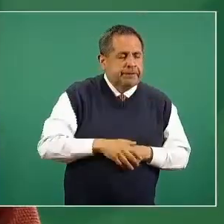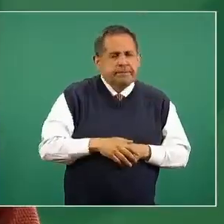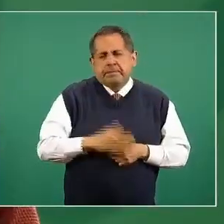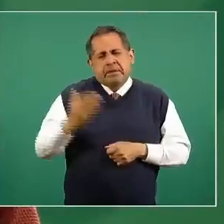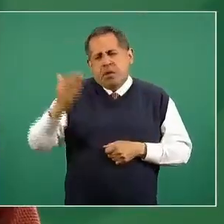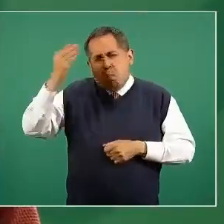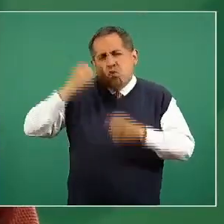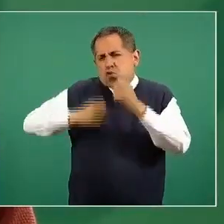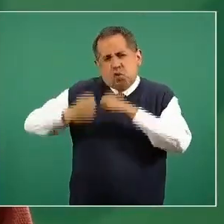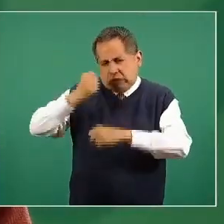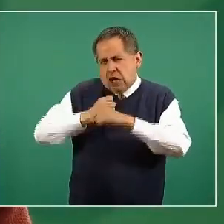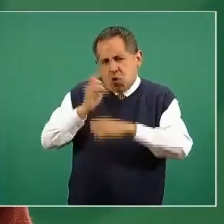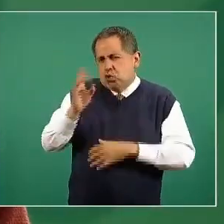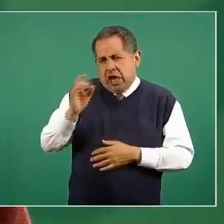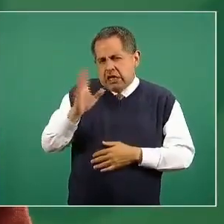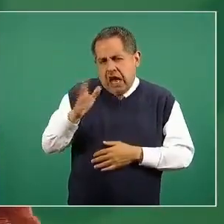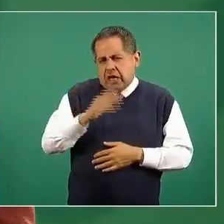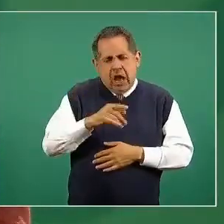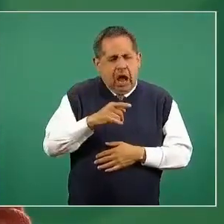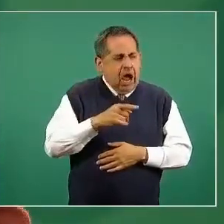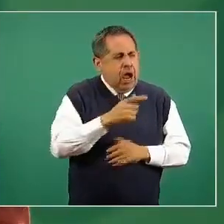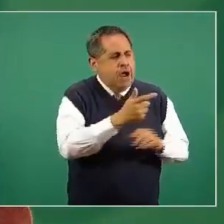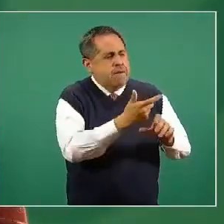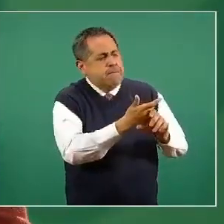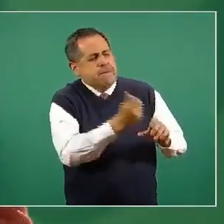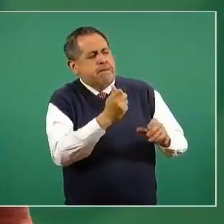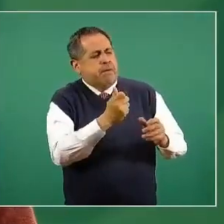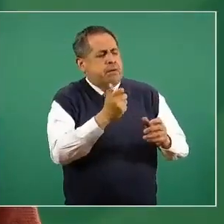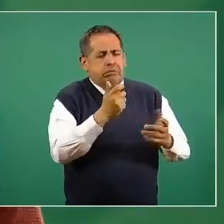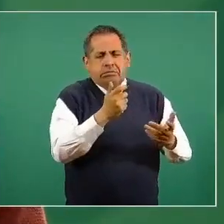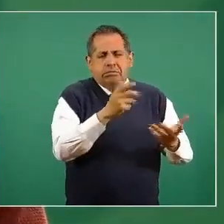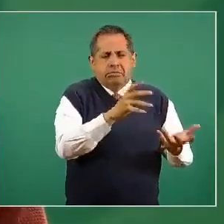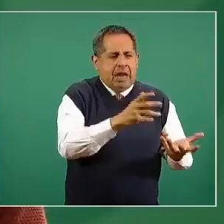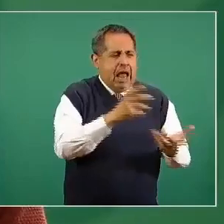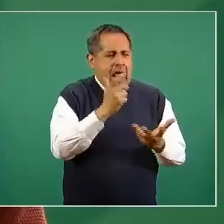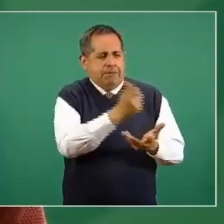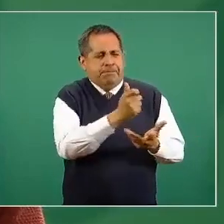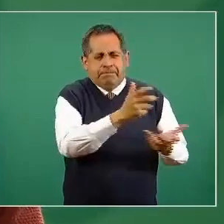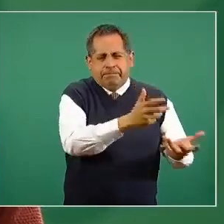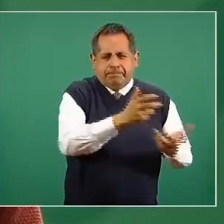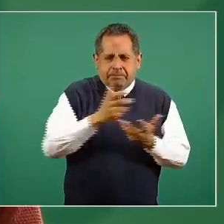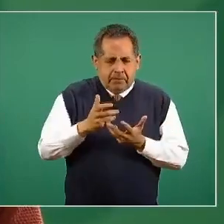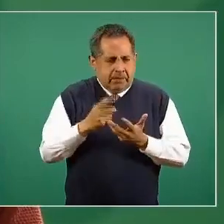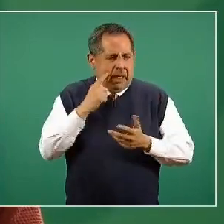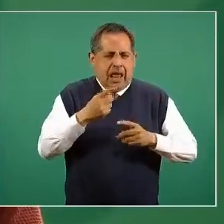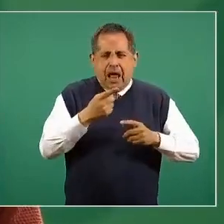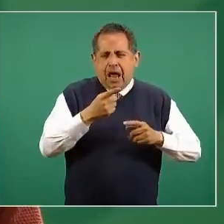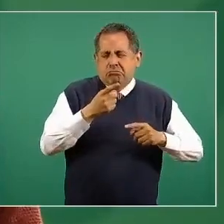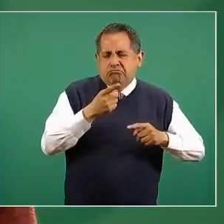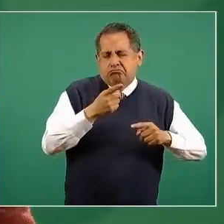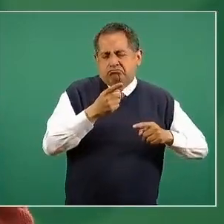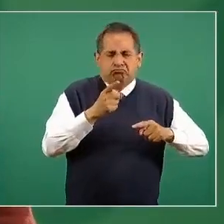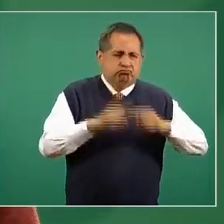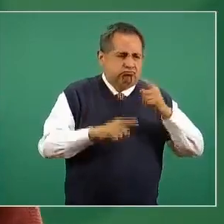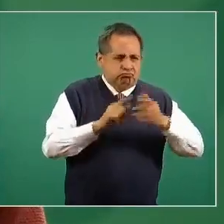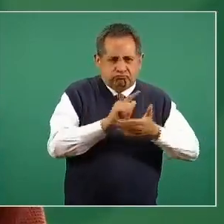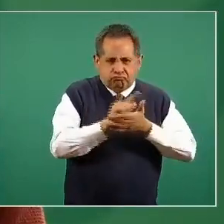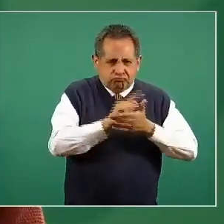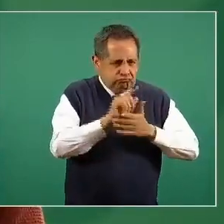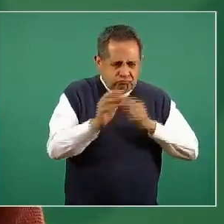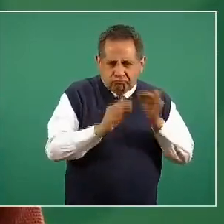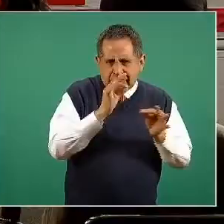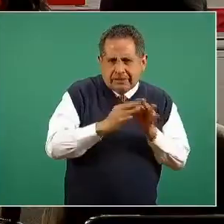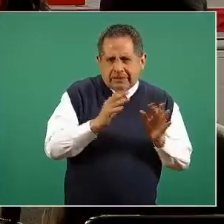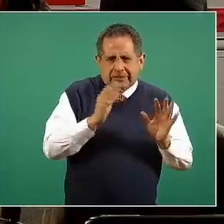tiempo un modelo de trabajo en el que se les inocula, se les inyecta con antígenos en este caso va a